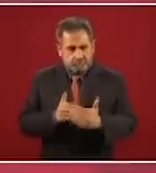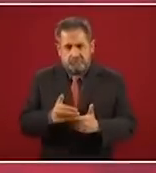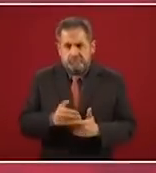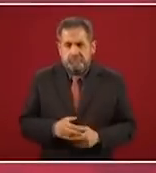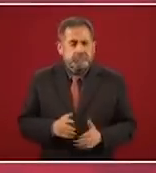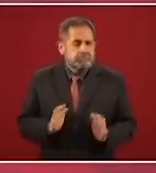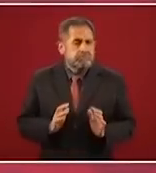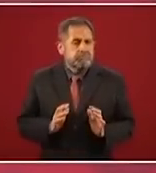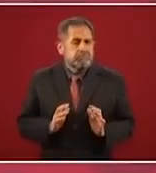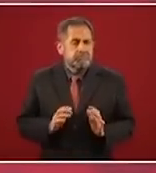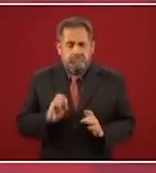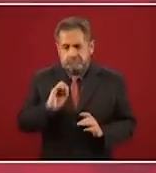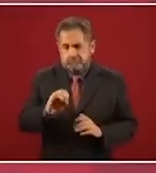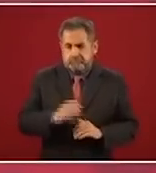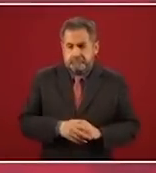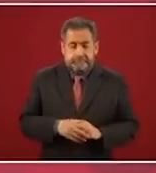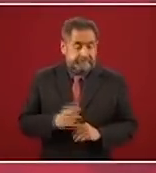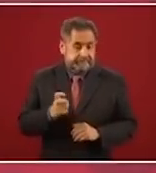y esto